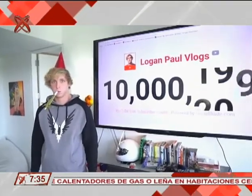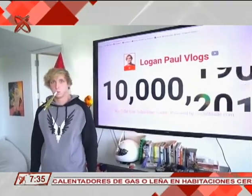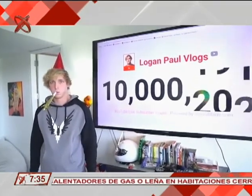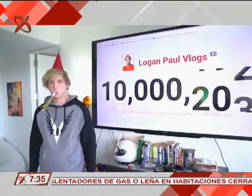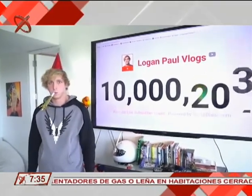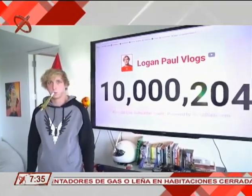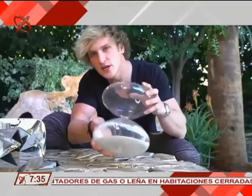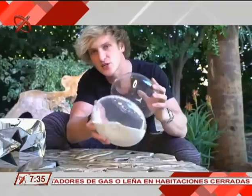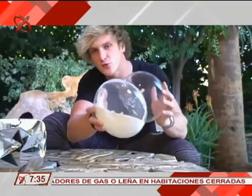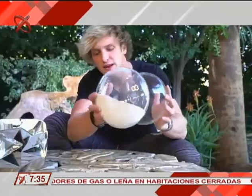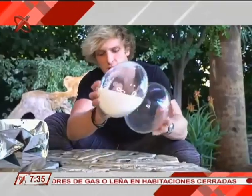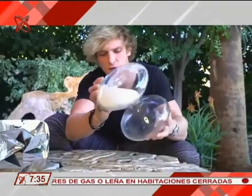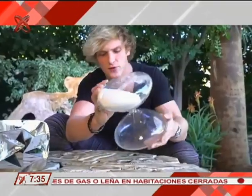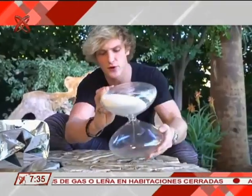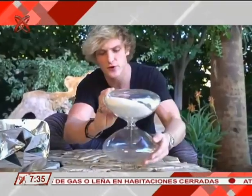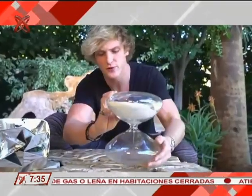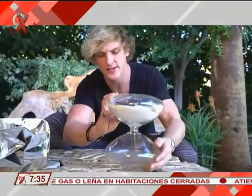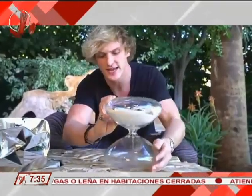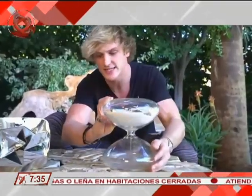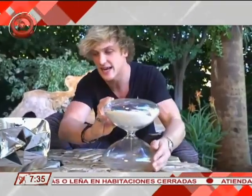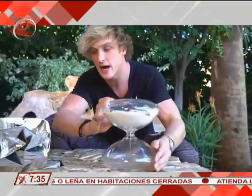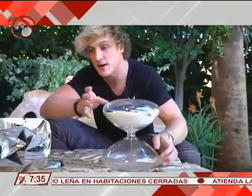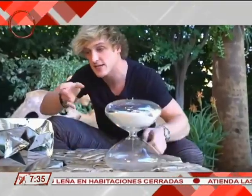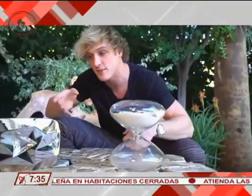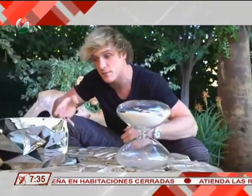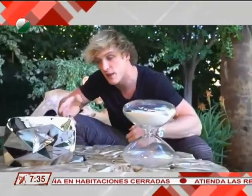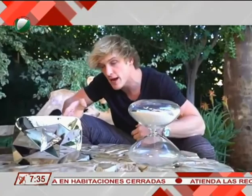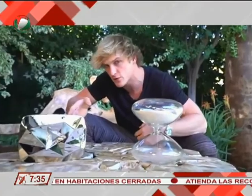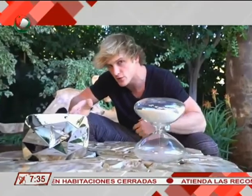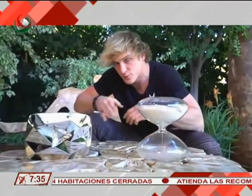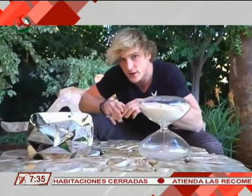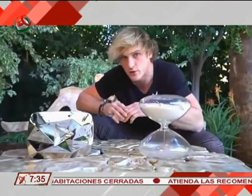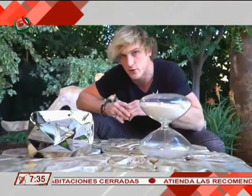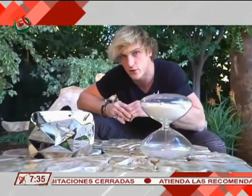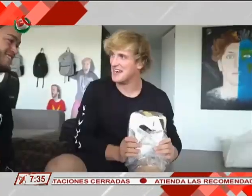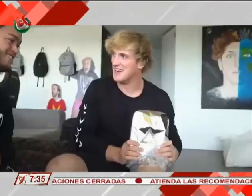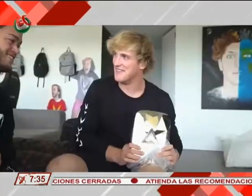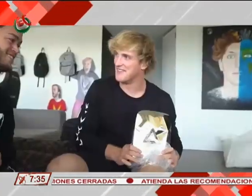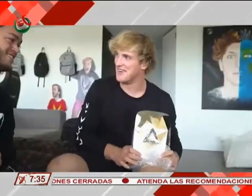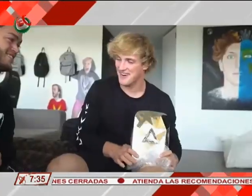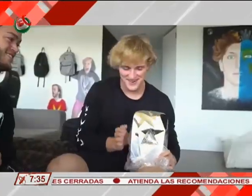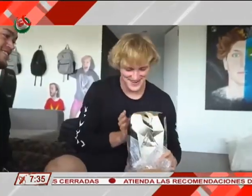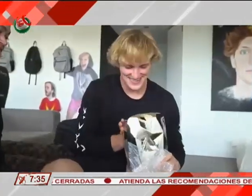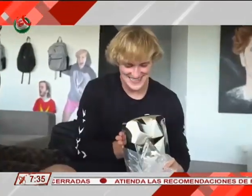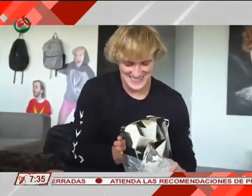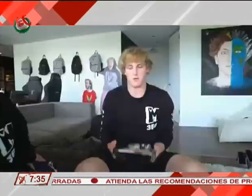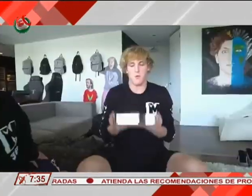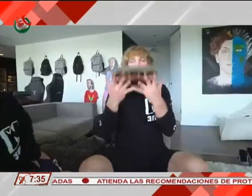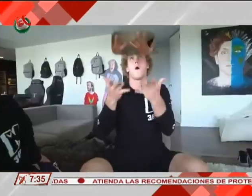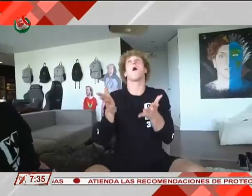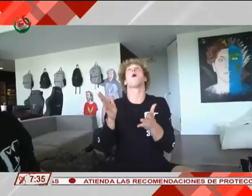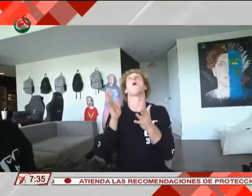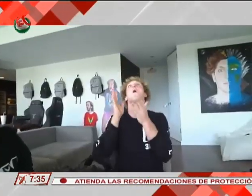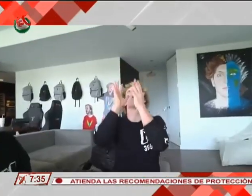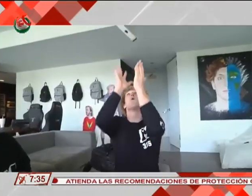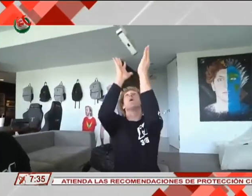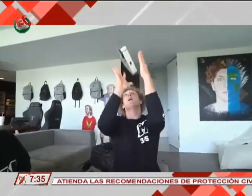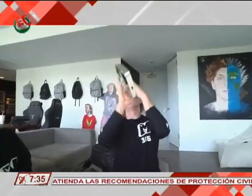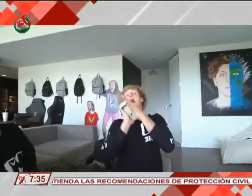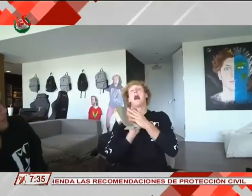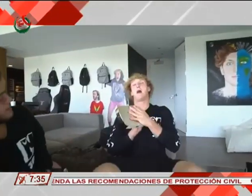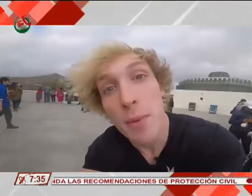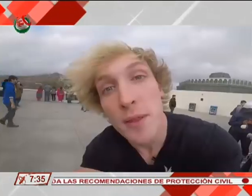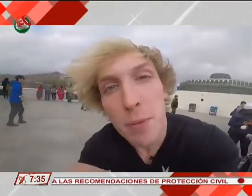en su canal e ingresos millonarios anualmente. Ahora está envuelto en un escándalo por publicar un video en el bosque japonés